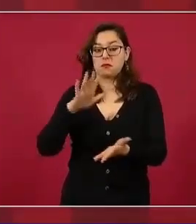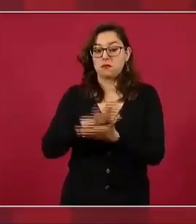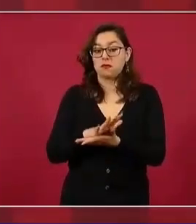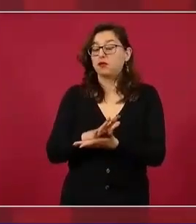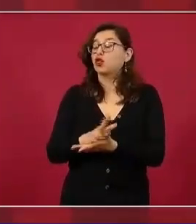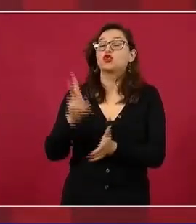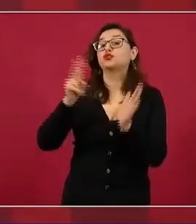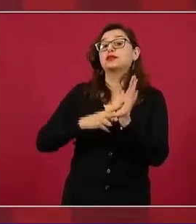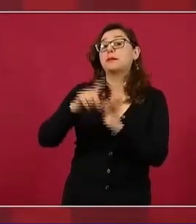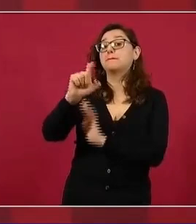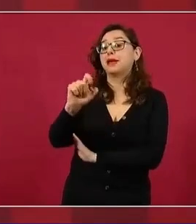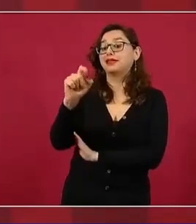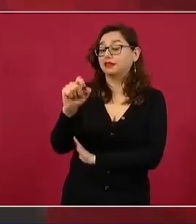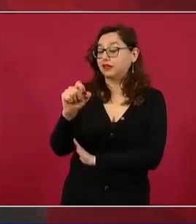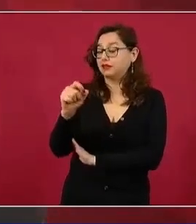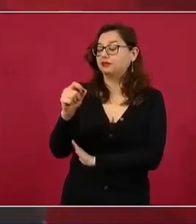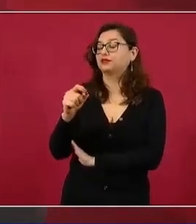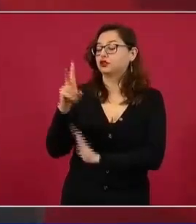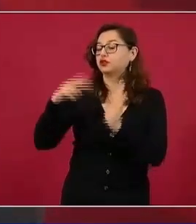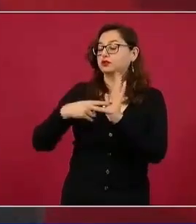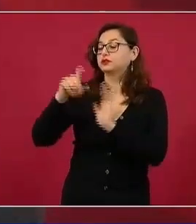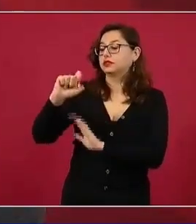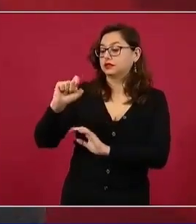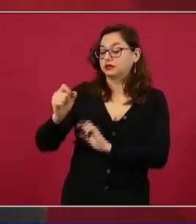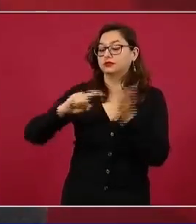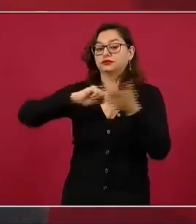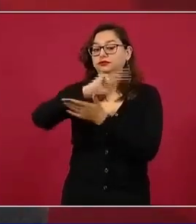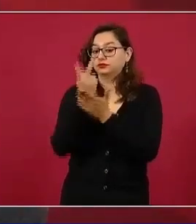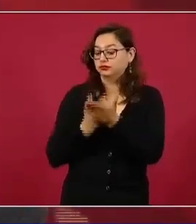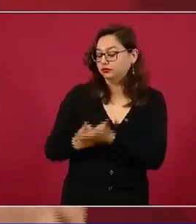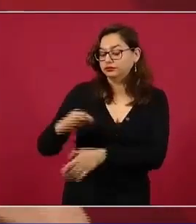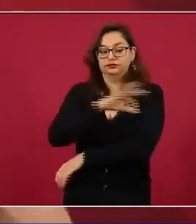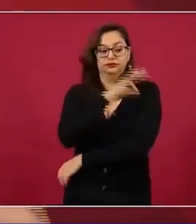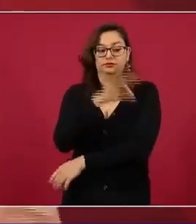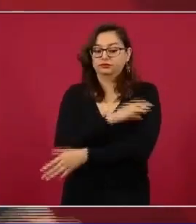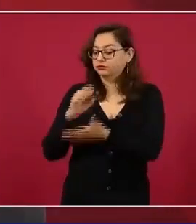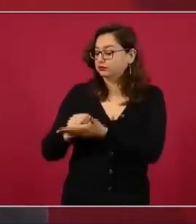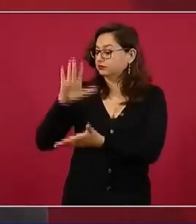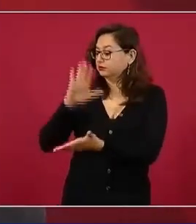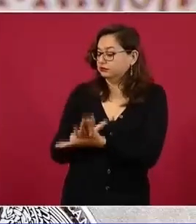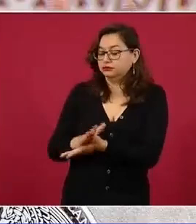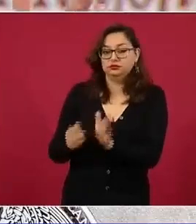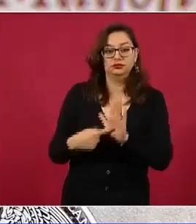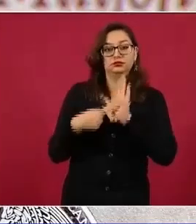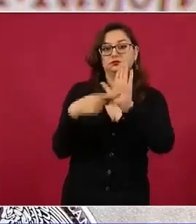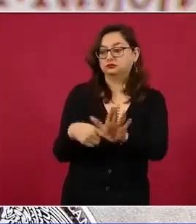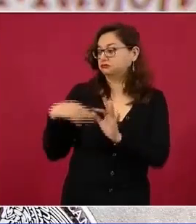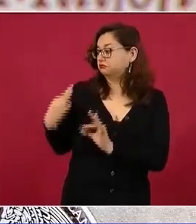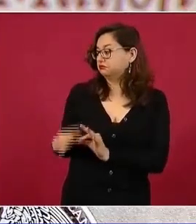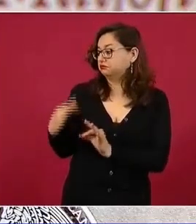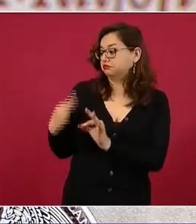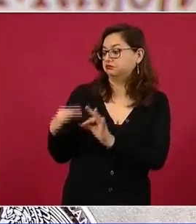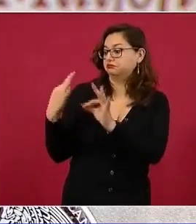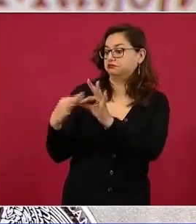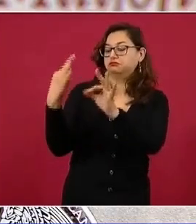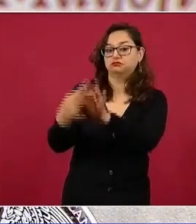2020, perdón, cuando presentamos aquí el programa de vacunación. Y esto es exactamente compatible con lo que hasta este